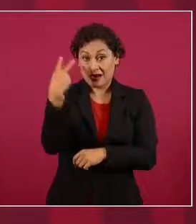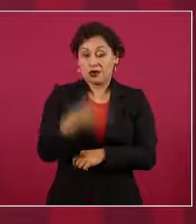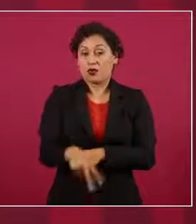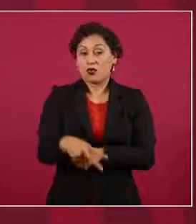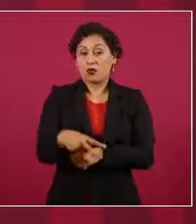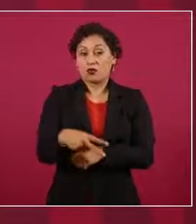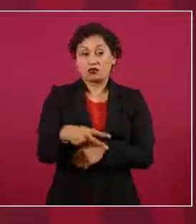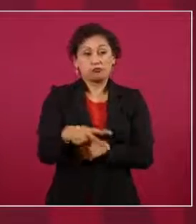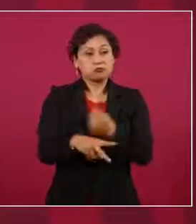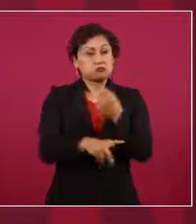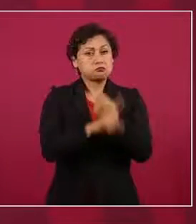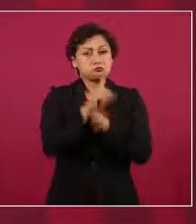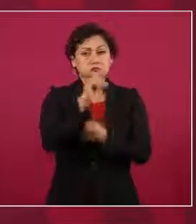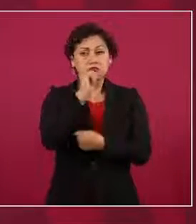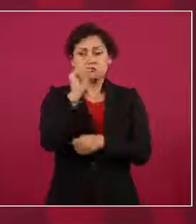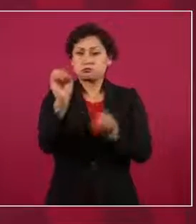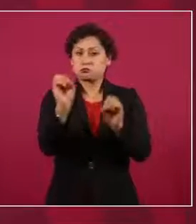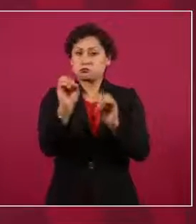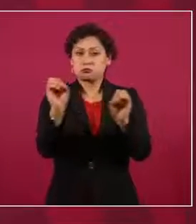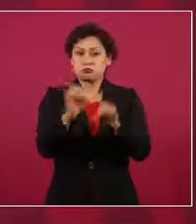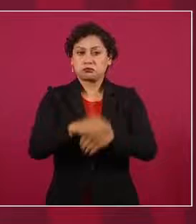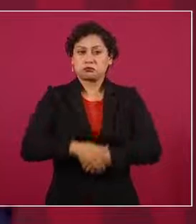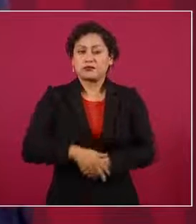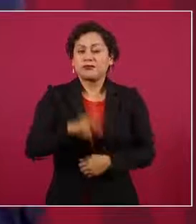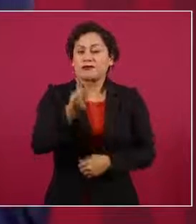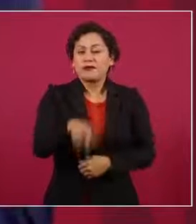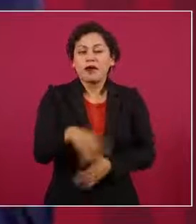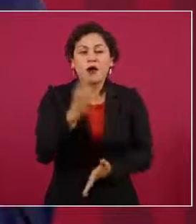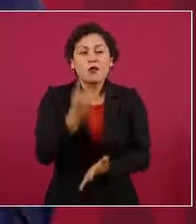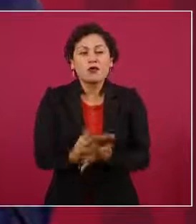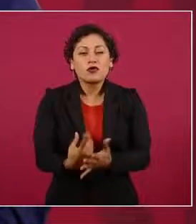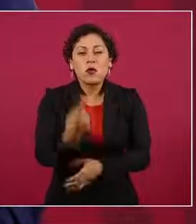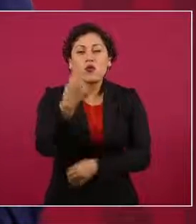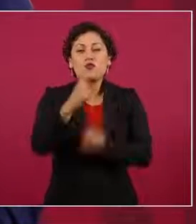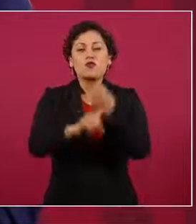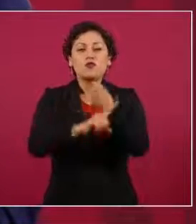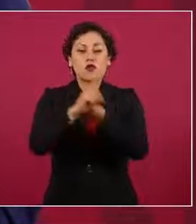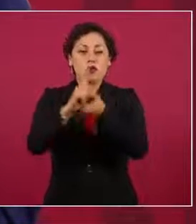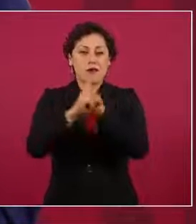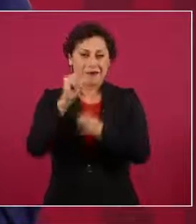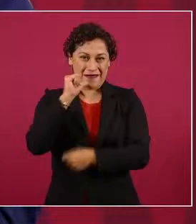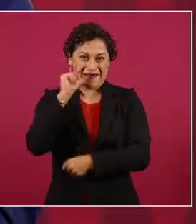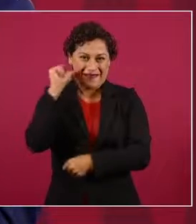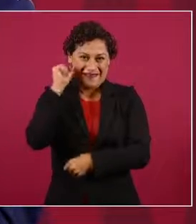El único problema, incluso lo planteamos ayer, es lo de